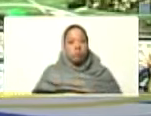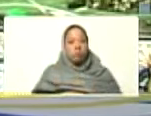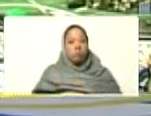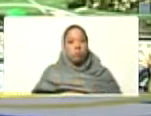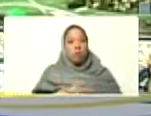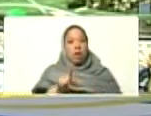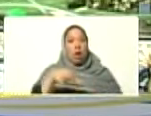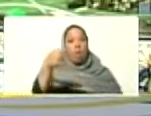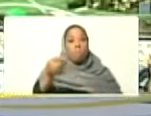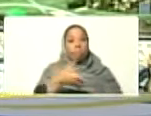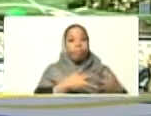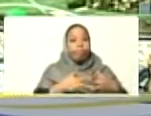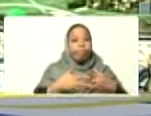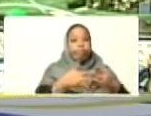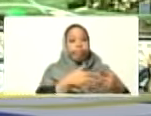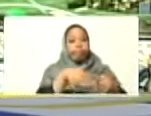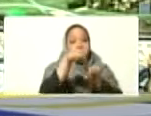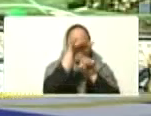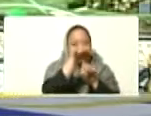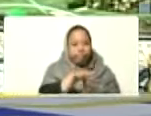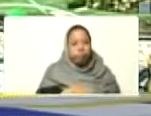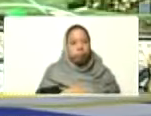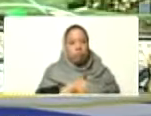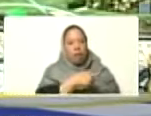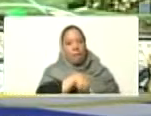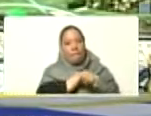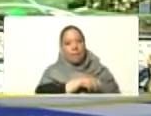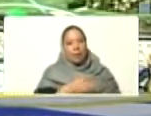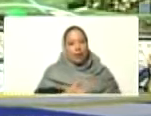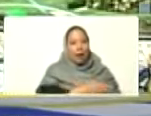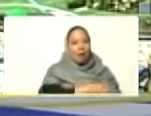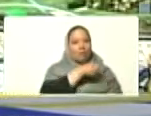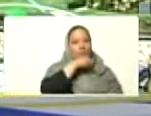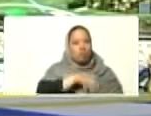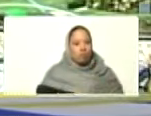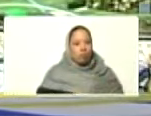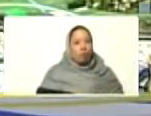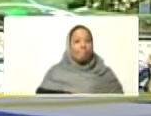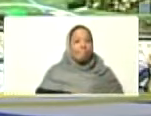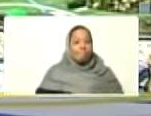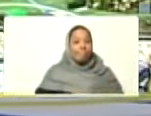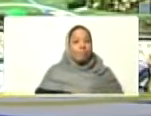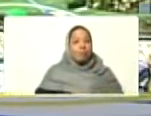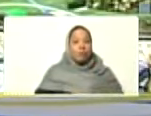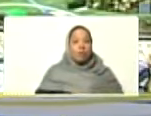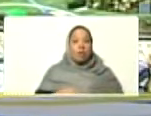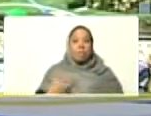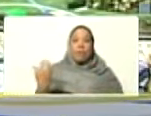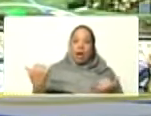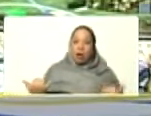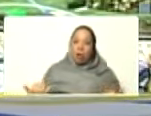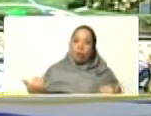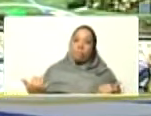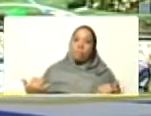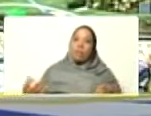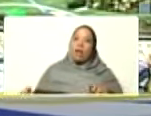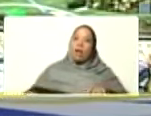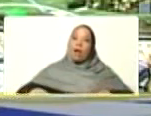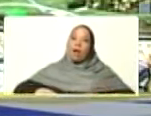post-neoliberal, que al sumarse la mayor cantidad de acciones y